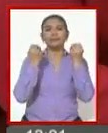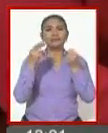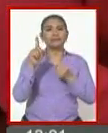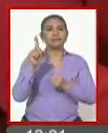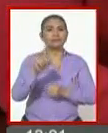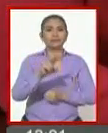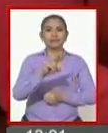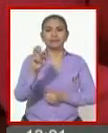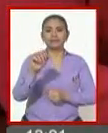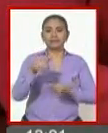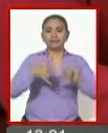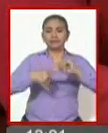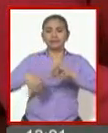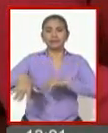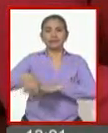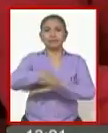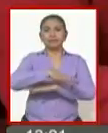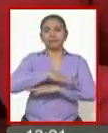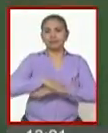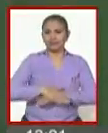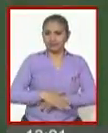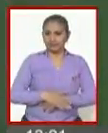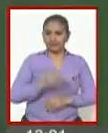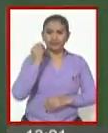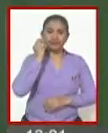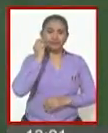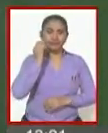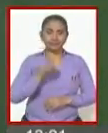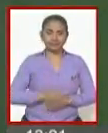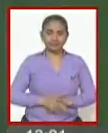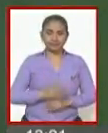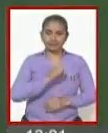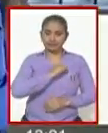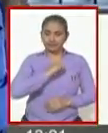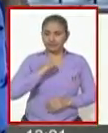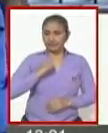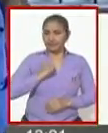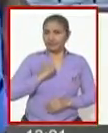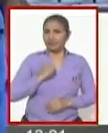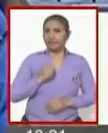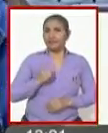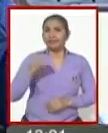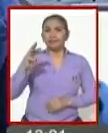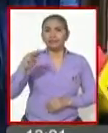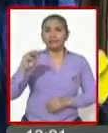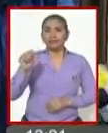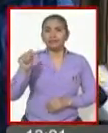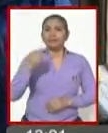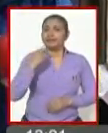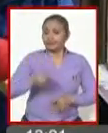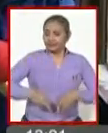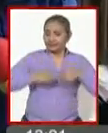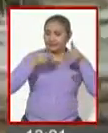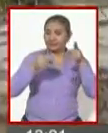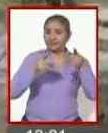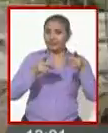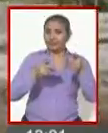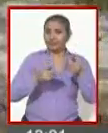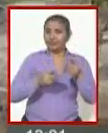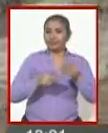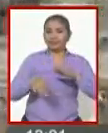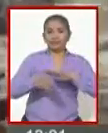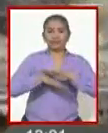1200 hectáreas de coca en el polígono 7 por su lado la senadora del mazo salvatierra calificó esta denuncia como